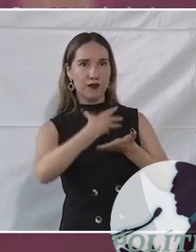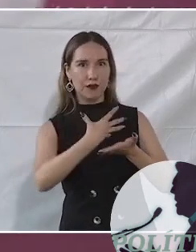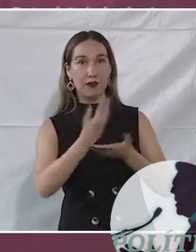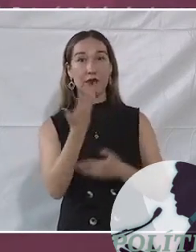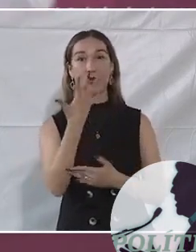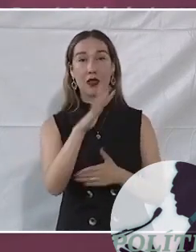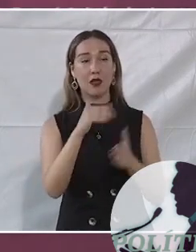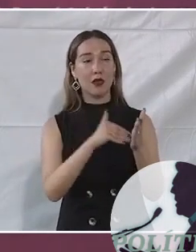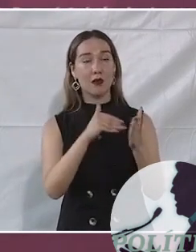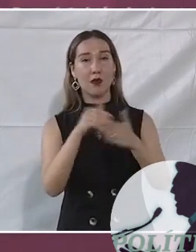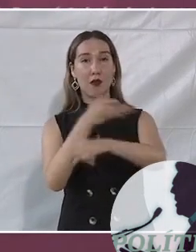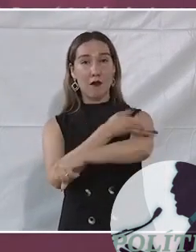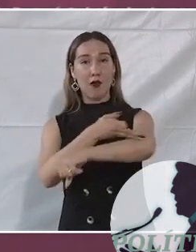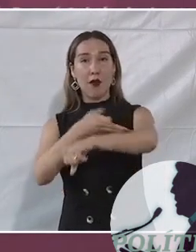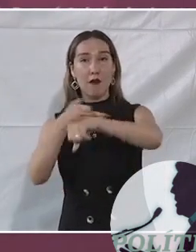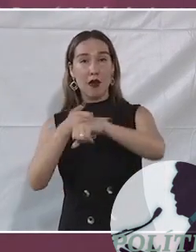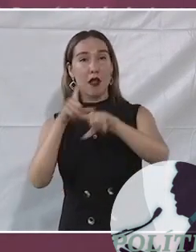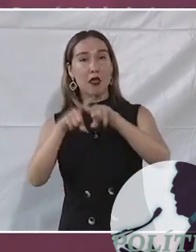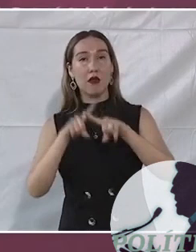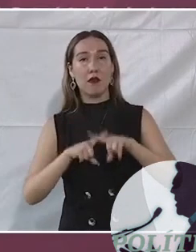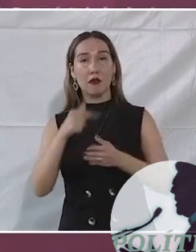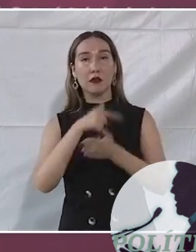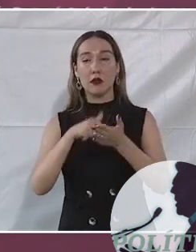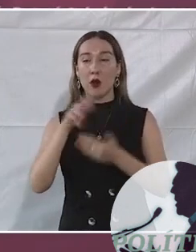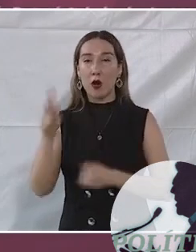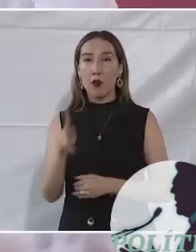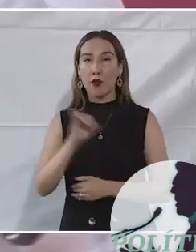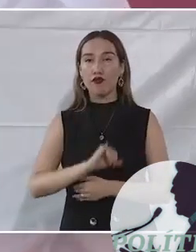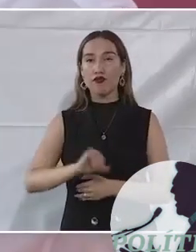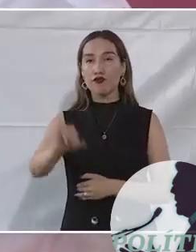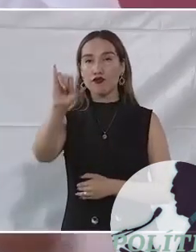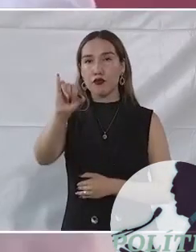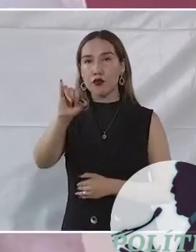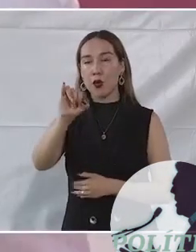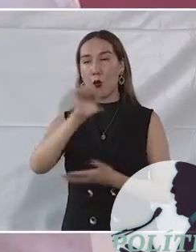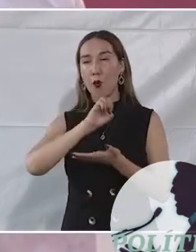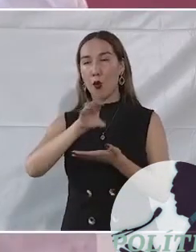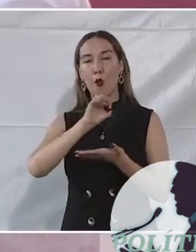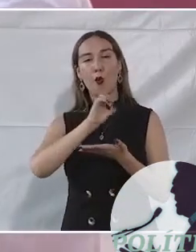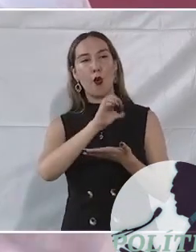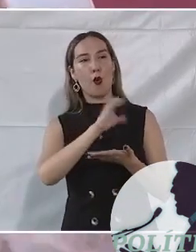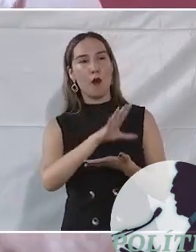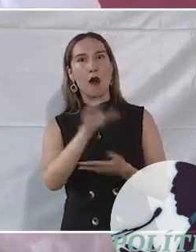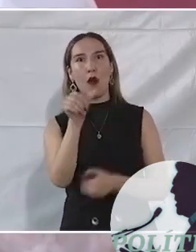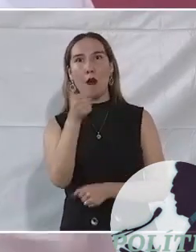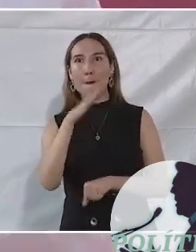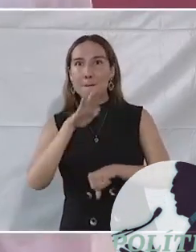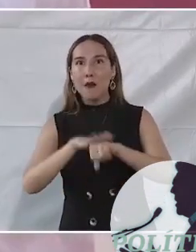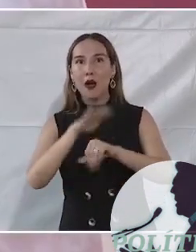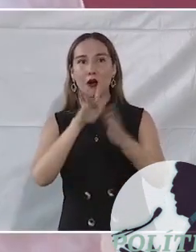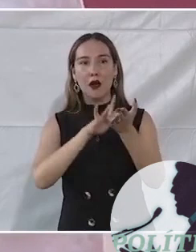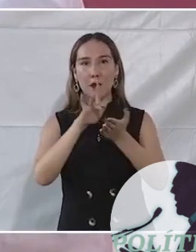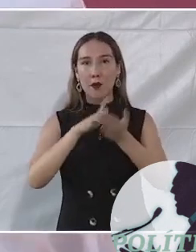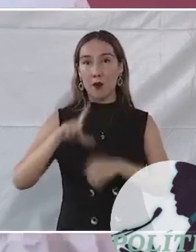de las regiones más apartadas de México. Eso, más estos programas de bienestar, son los